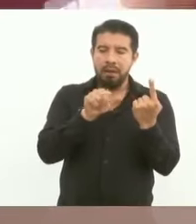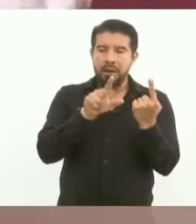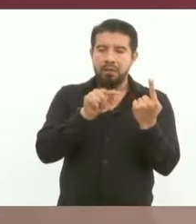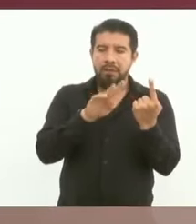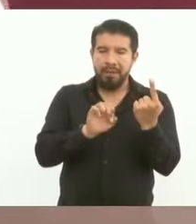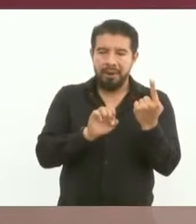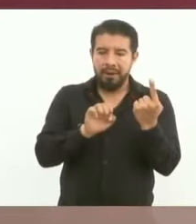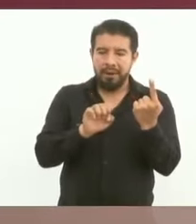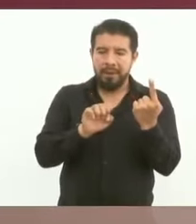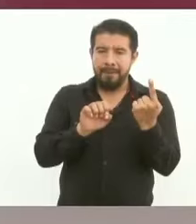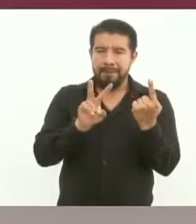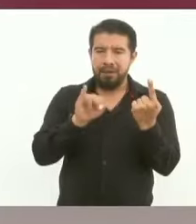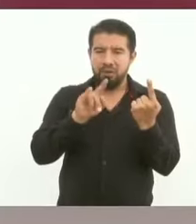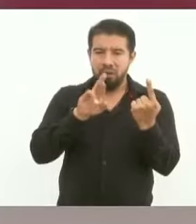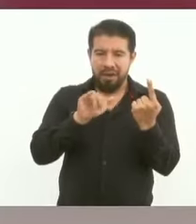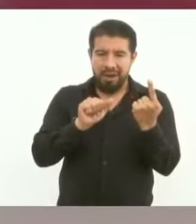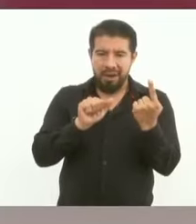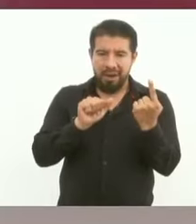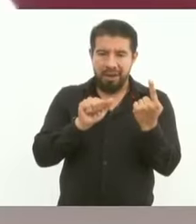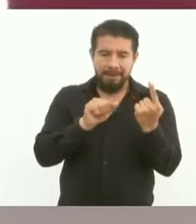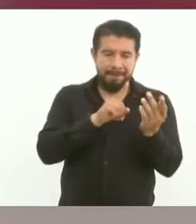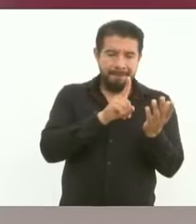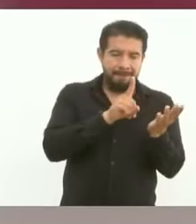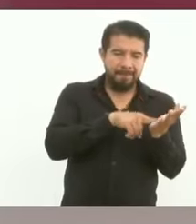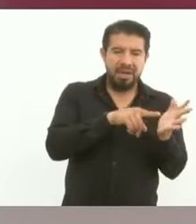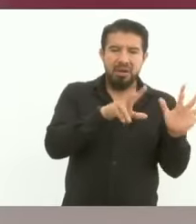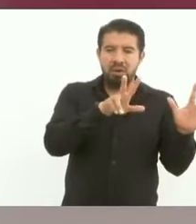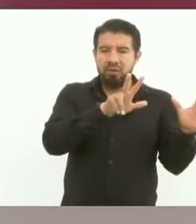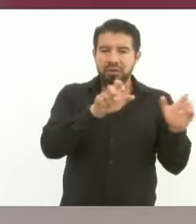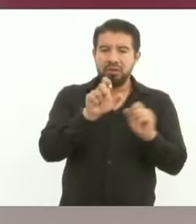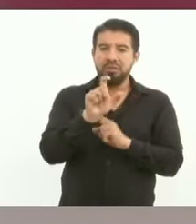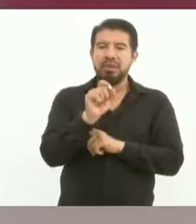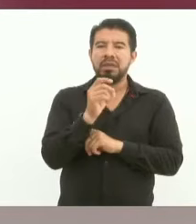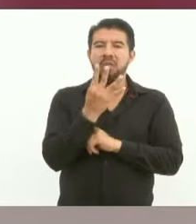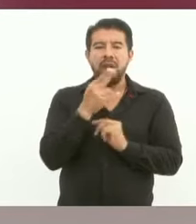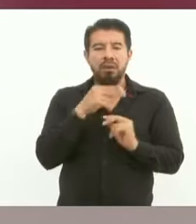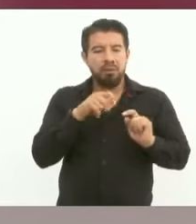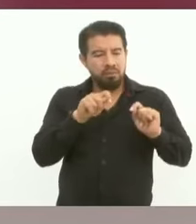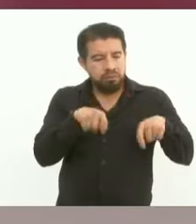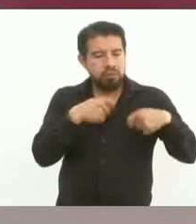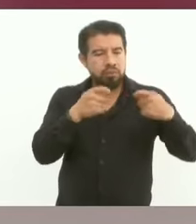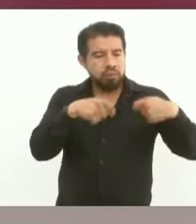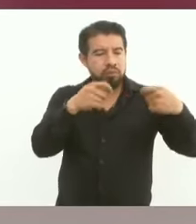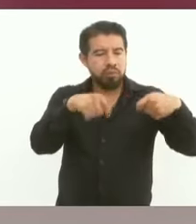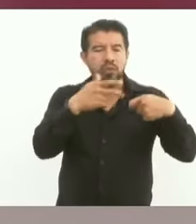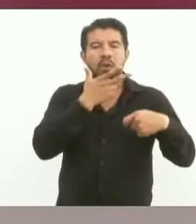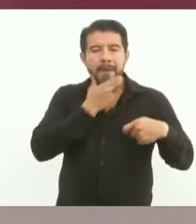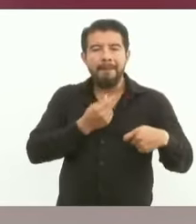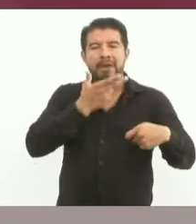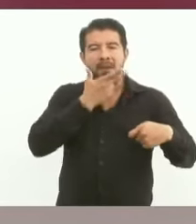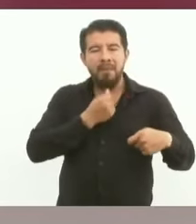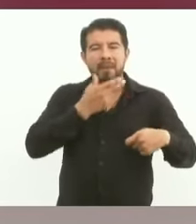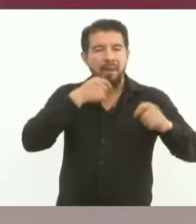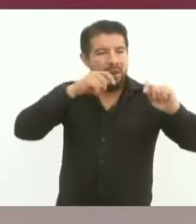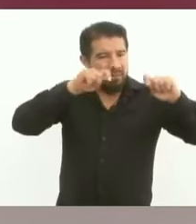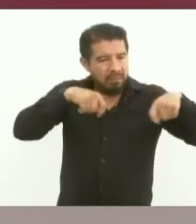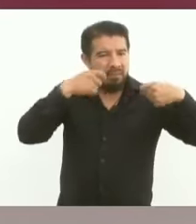1824 hasta ahora, 200 años, puro hombre en la presidencia. Entonces,